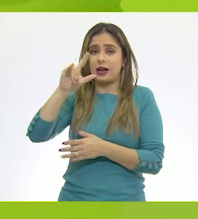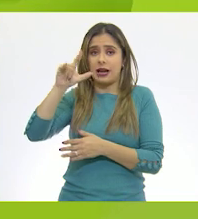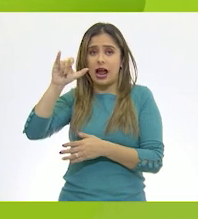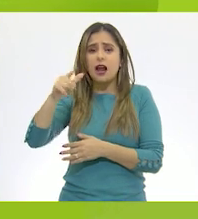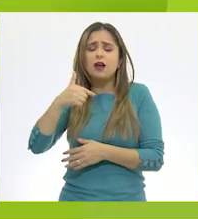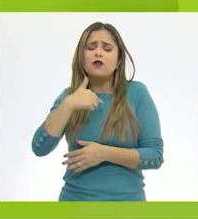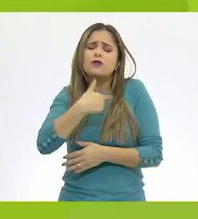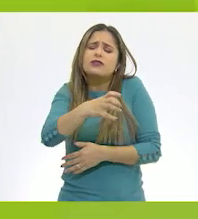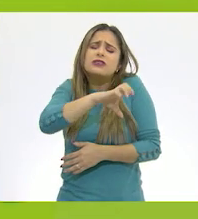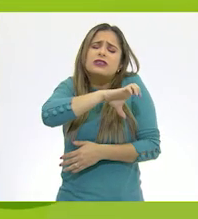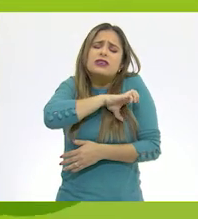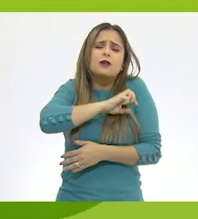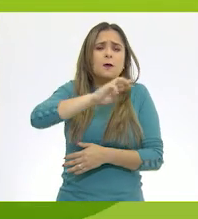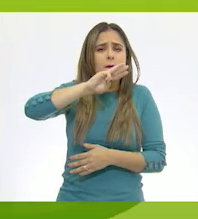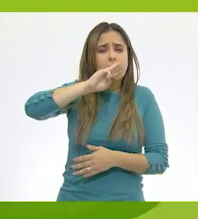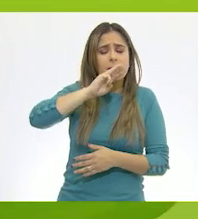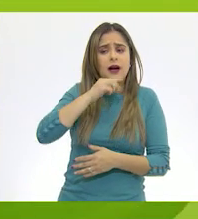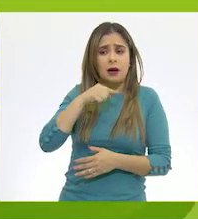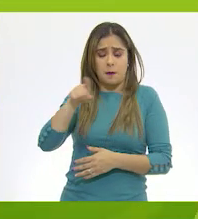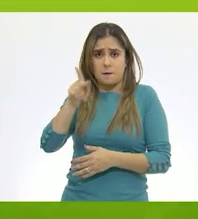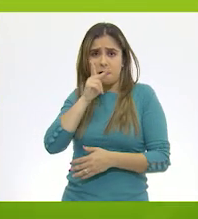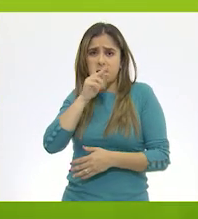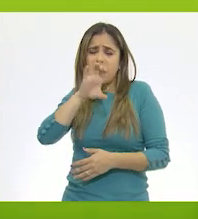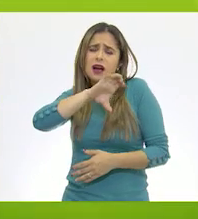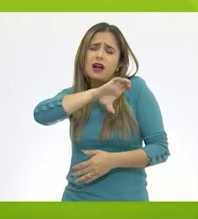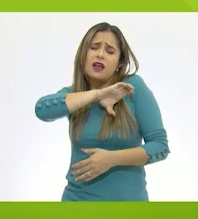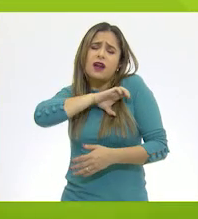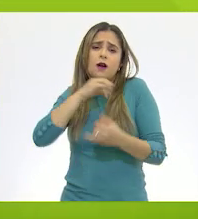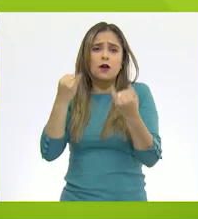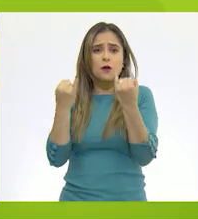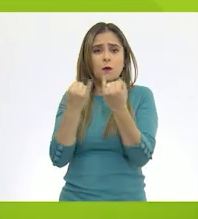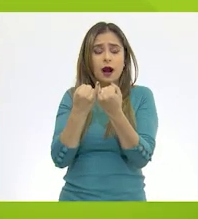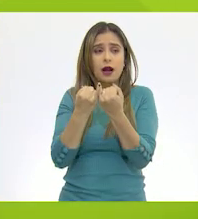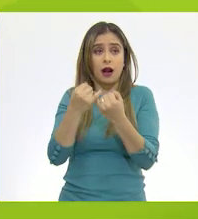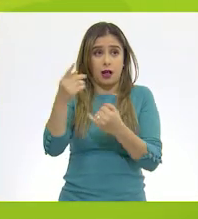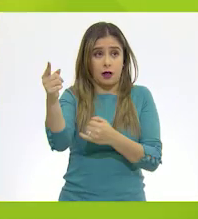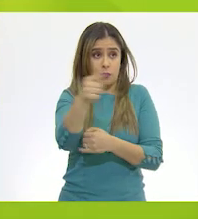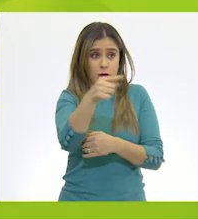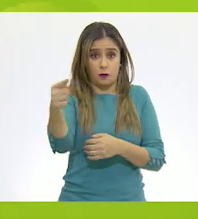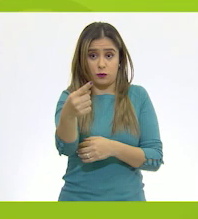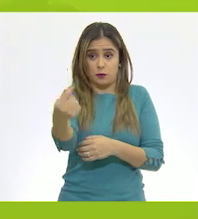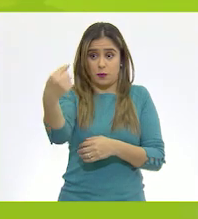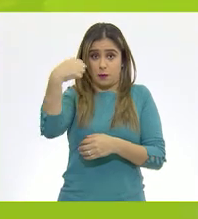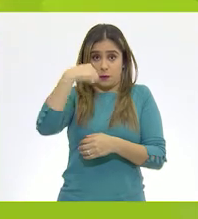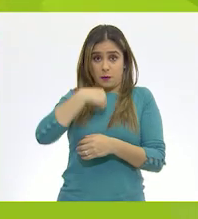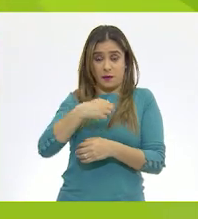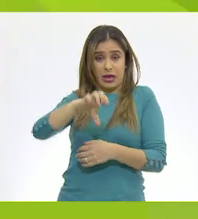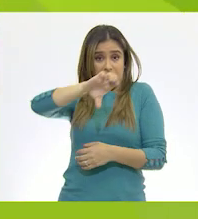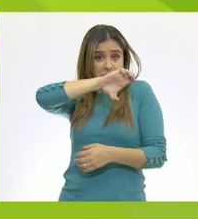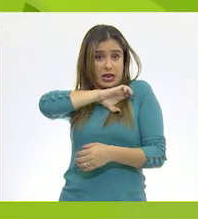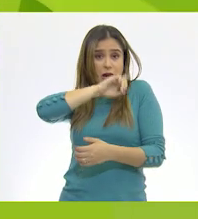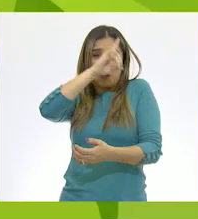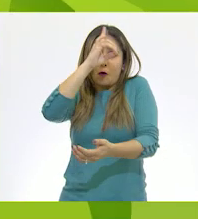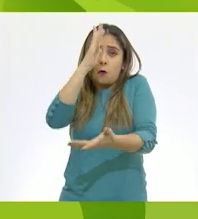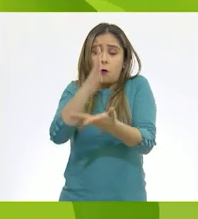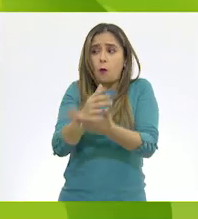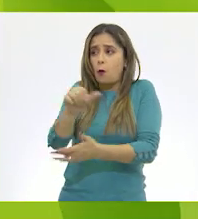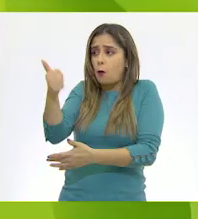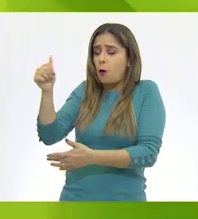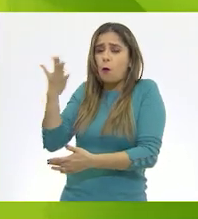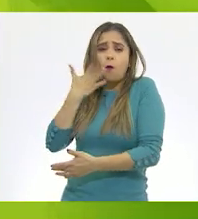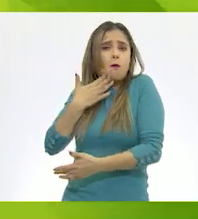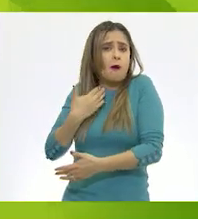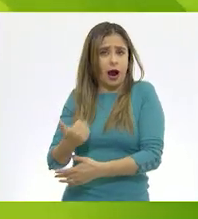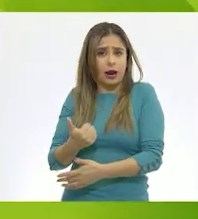Yo adoro a mi padre también. Ninguno me quiere en la vida como ellos me saben querer. Si